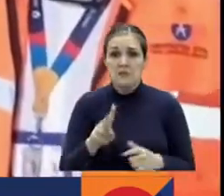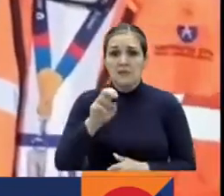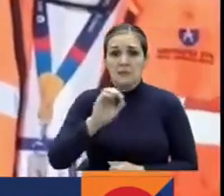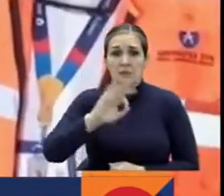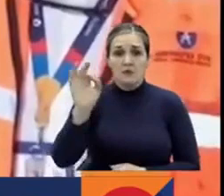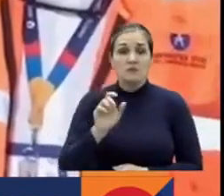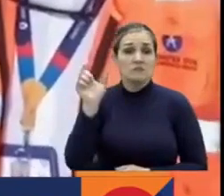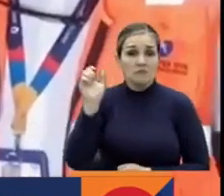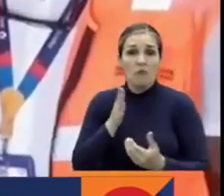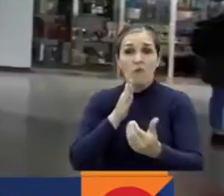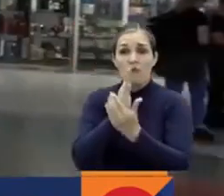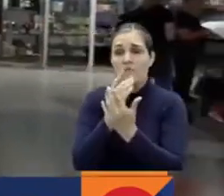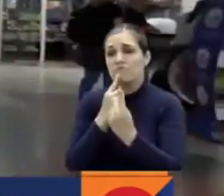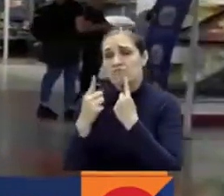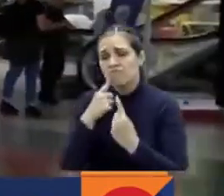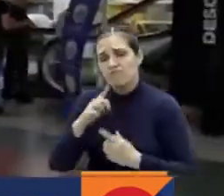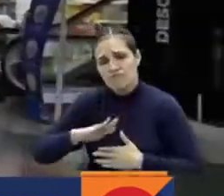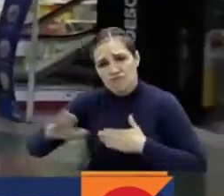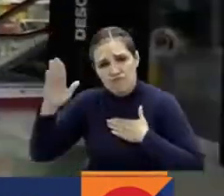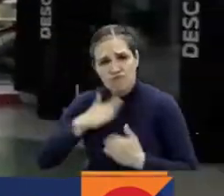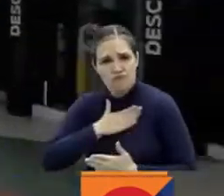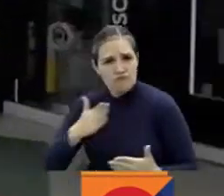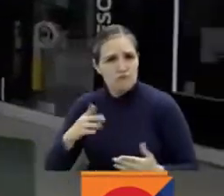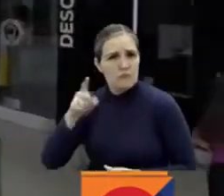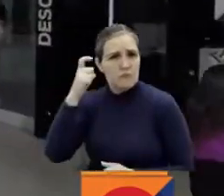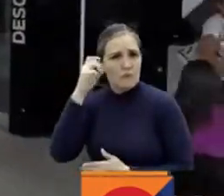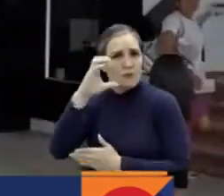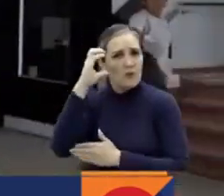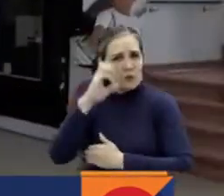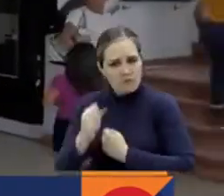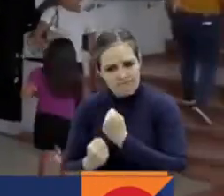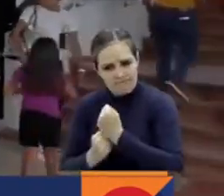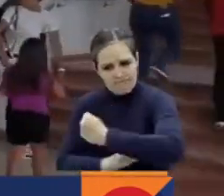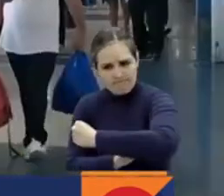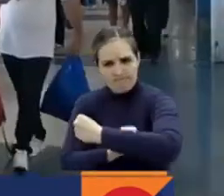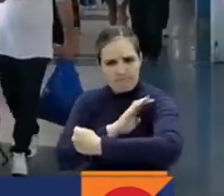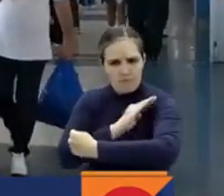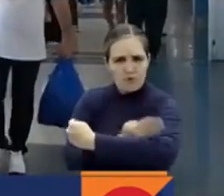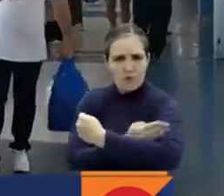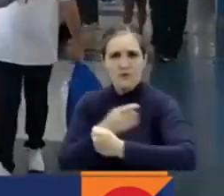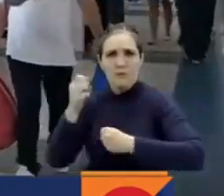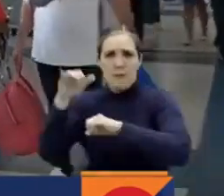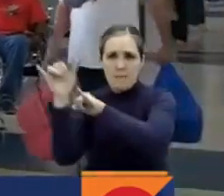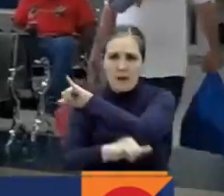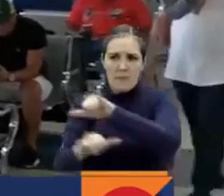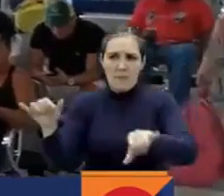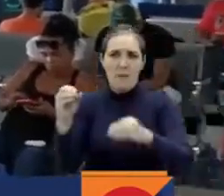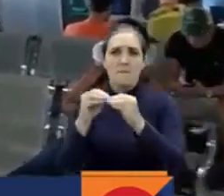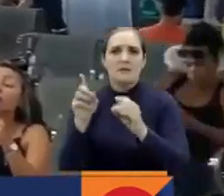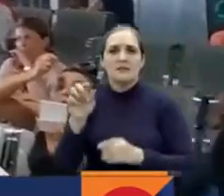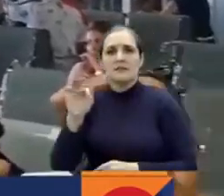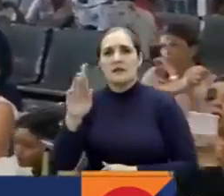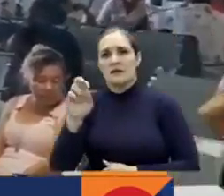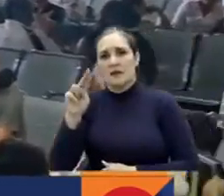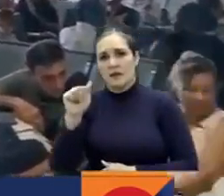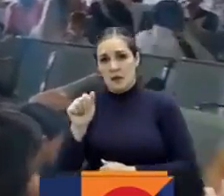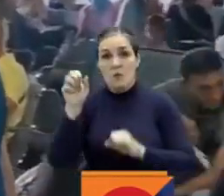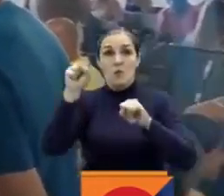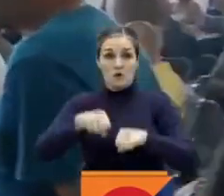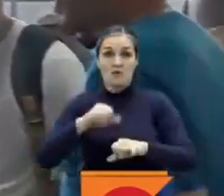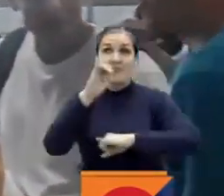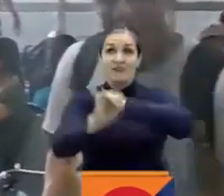isla ratificó la intención del gobierno nacional de fortalecer la actividad de la aerolínea Azatena, que incluso podría operar